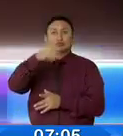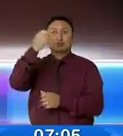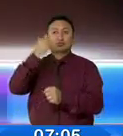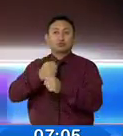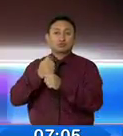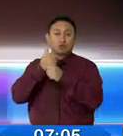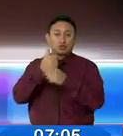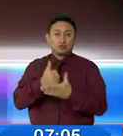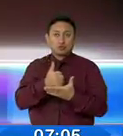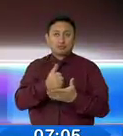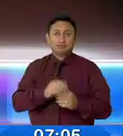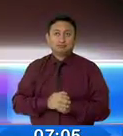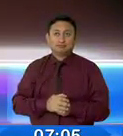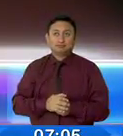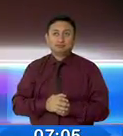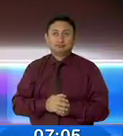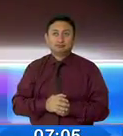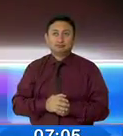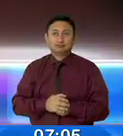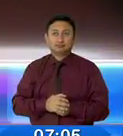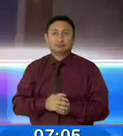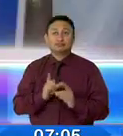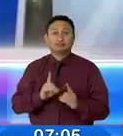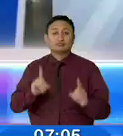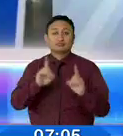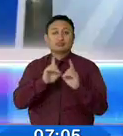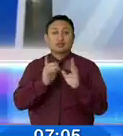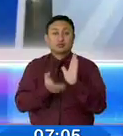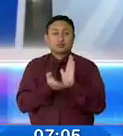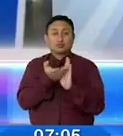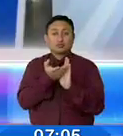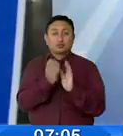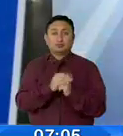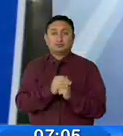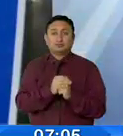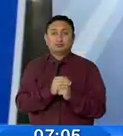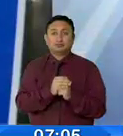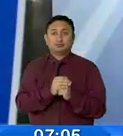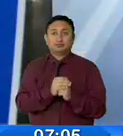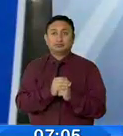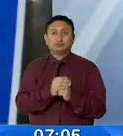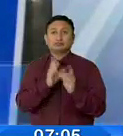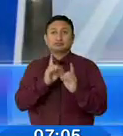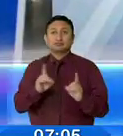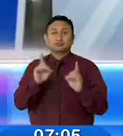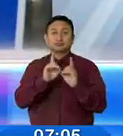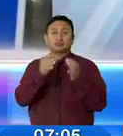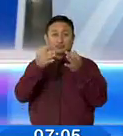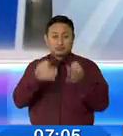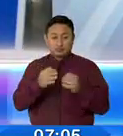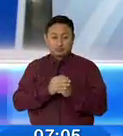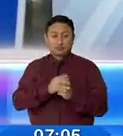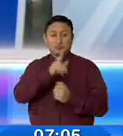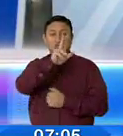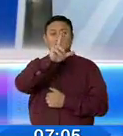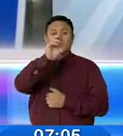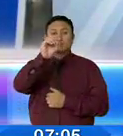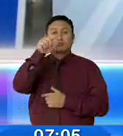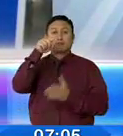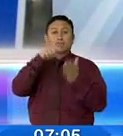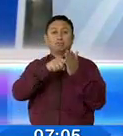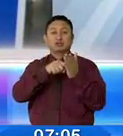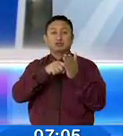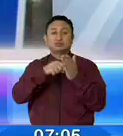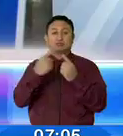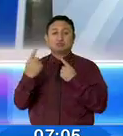Víctimas de Accidentes de Tránsito, la cifra va en aumento. De cifra como que oficial, 30.000 heridos por